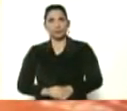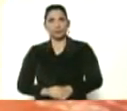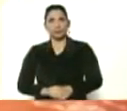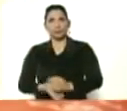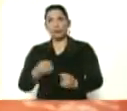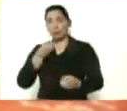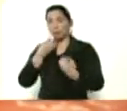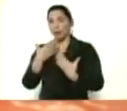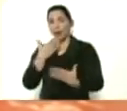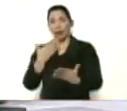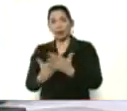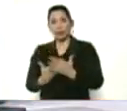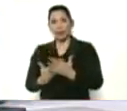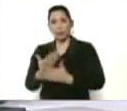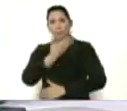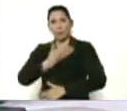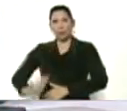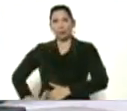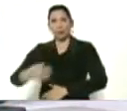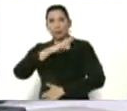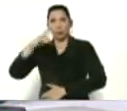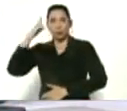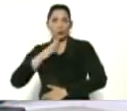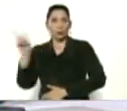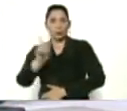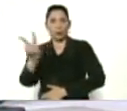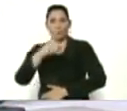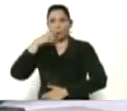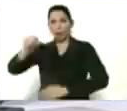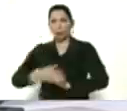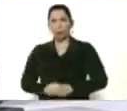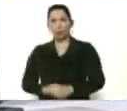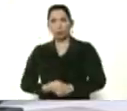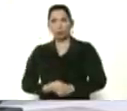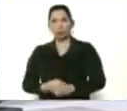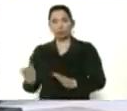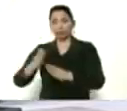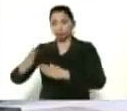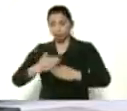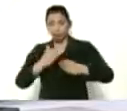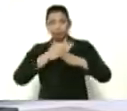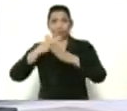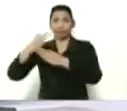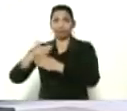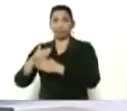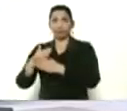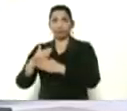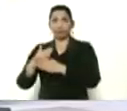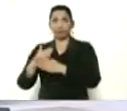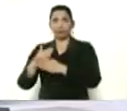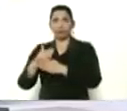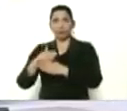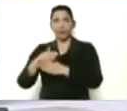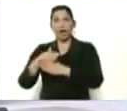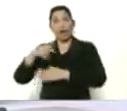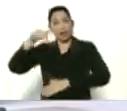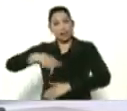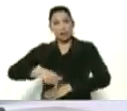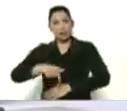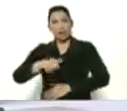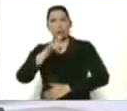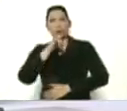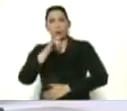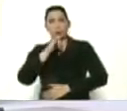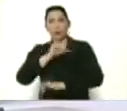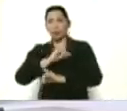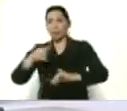Bueno, agradecemos al presidente de la República Bolivariana de Venezuela, Nicolás Maduro, quien ha estado, bueno, compartiendo dentro de la emisión estelar de la noticia. Ya ha